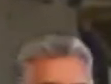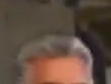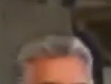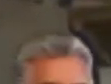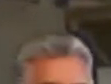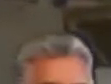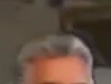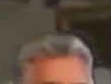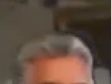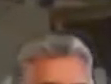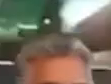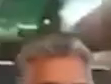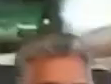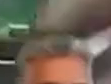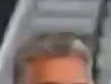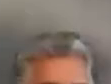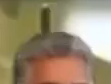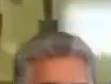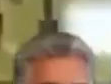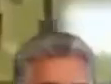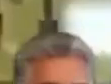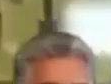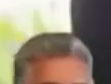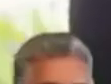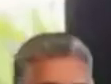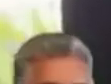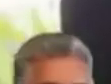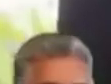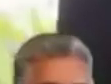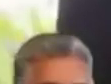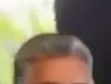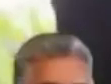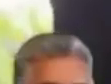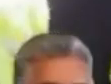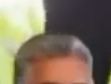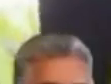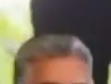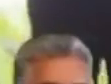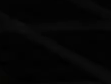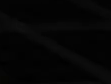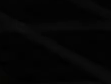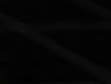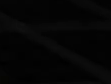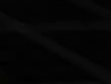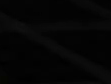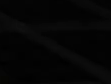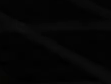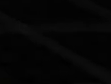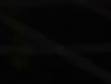con imágenes de Víctor García, informó Daniela Flores.